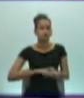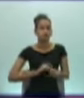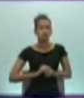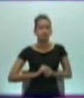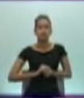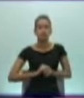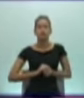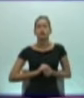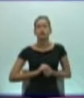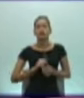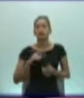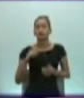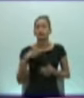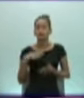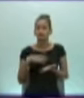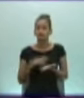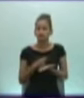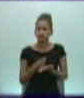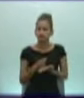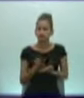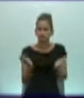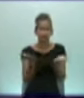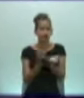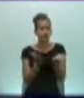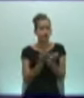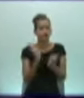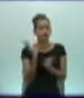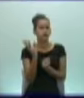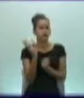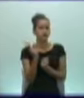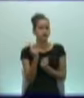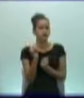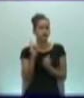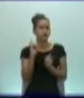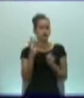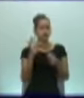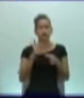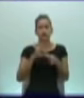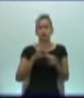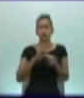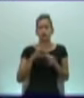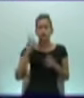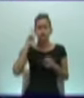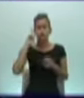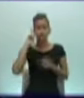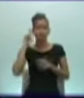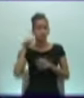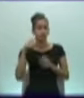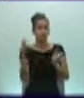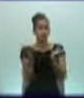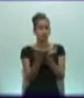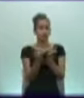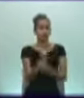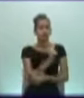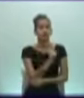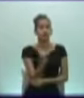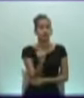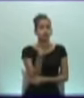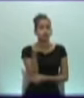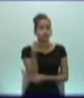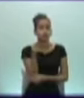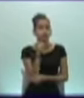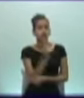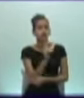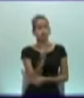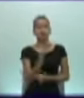poder seguir trabajando la matemática en el 6º grado. Recordar lo que ya trabajaron con sus maestros y también